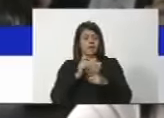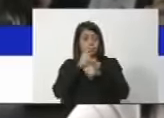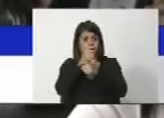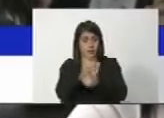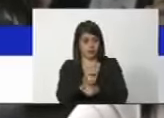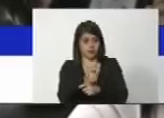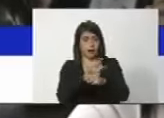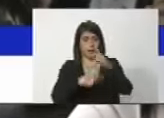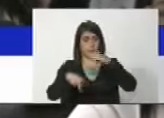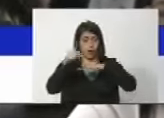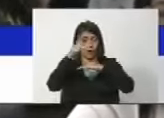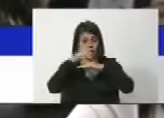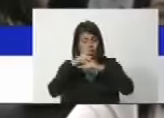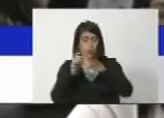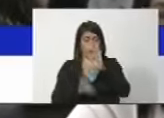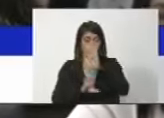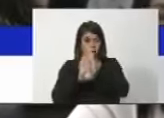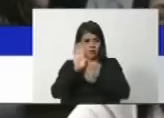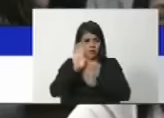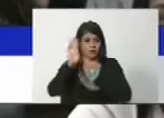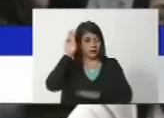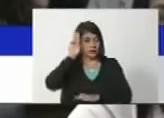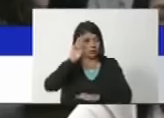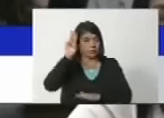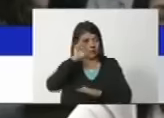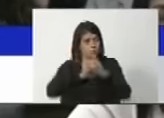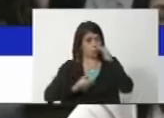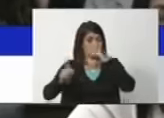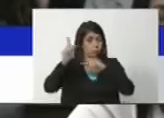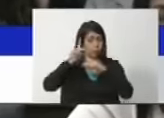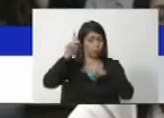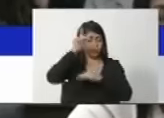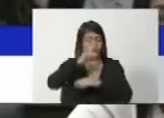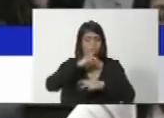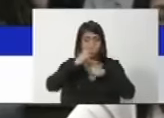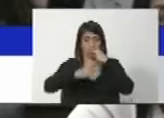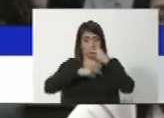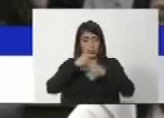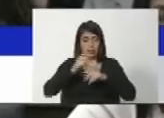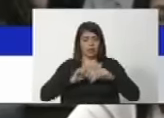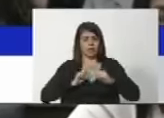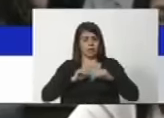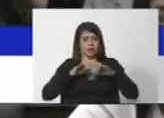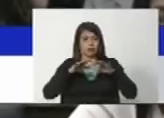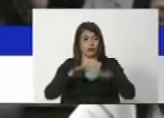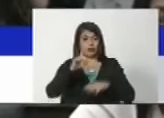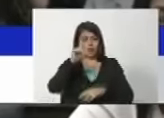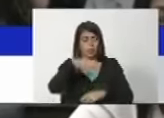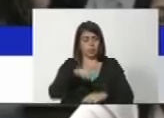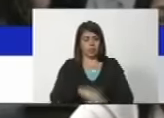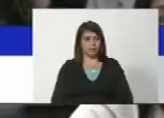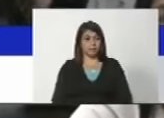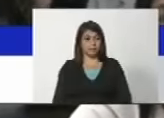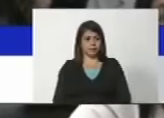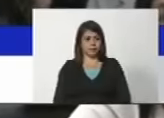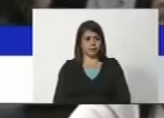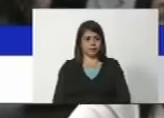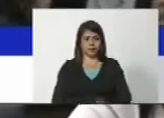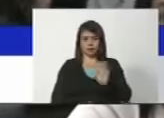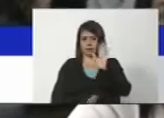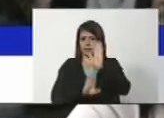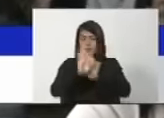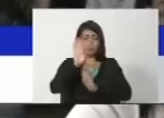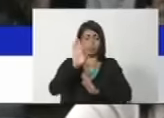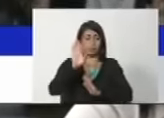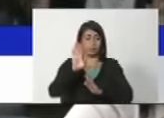con estudios avanzados y maestría en política exterior, y también pues ha